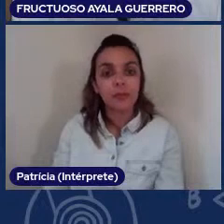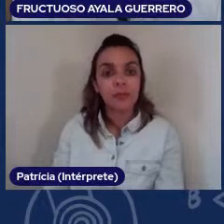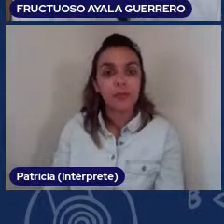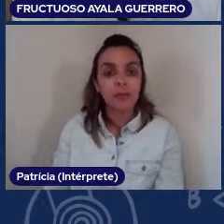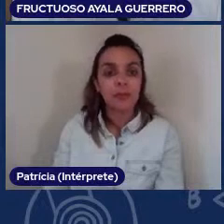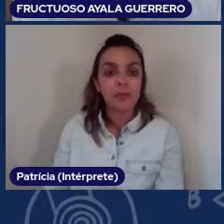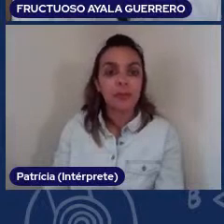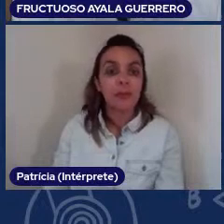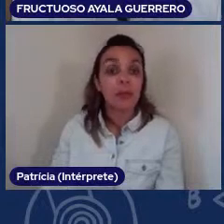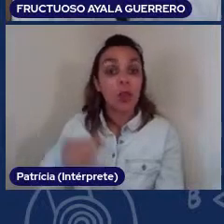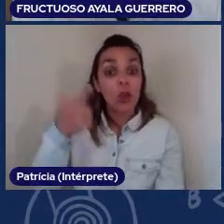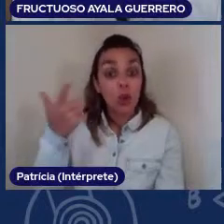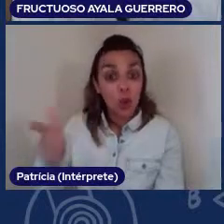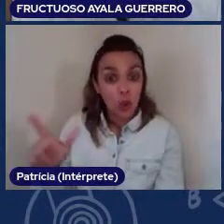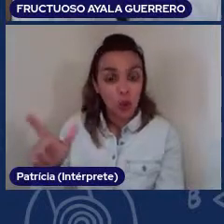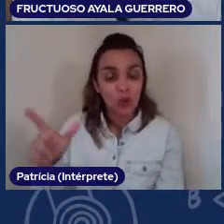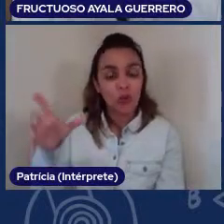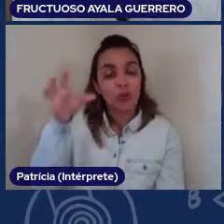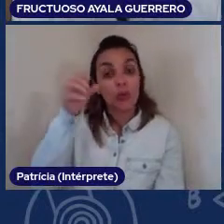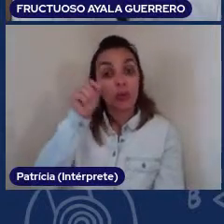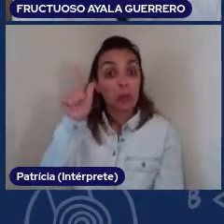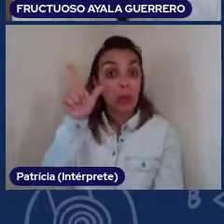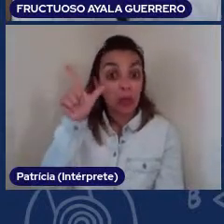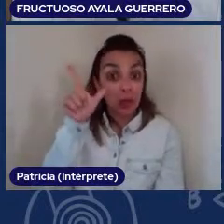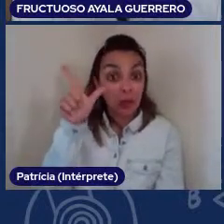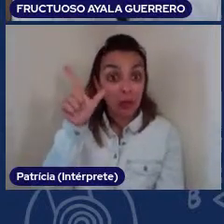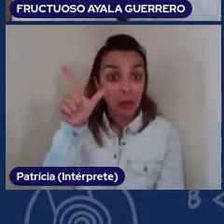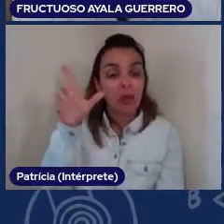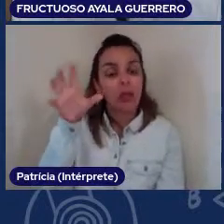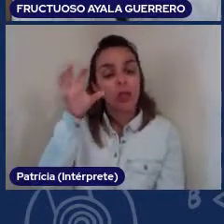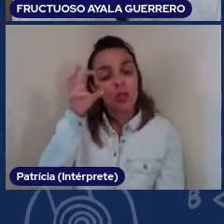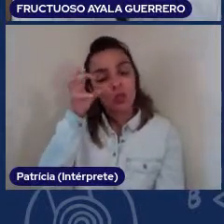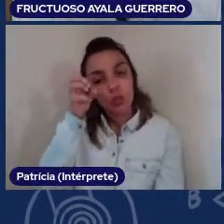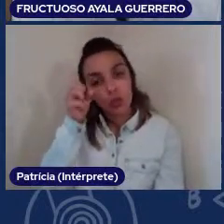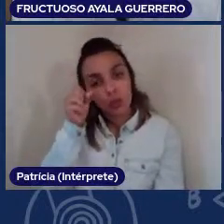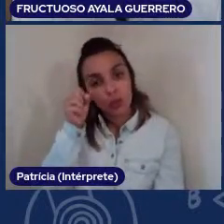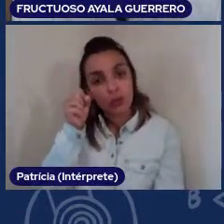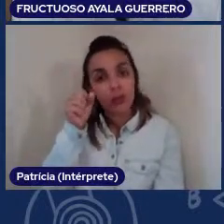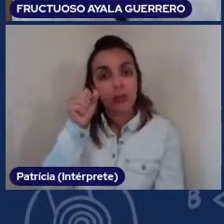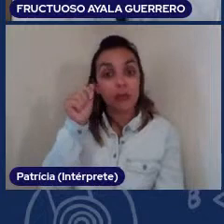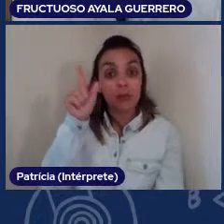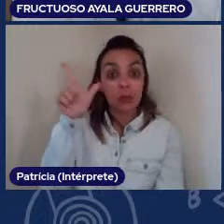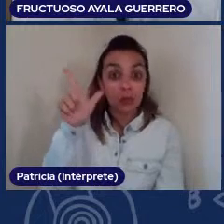pasa a otra fase, vuelve a despertar, duerme, despierta,